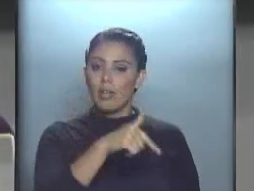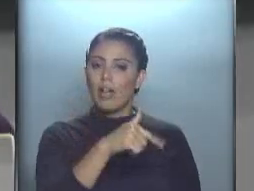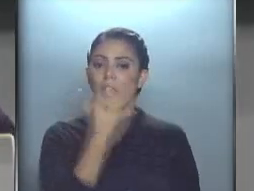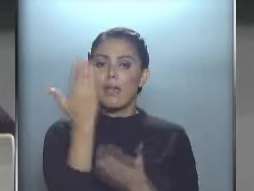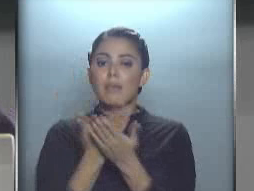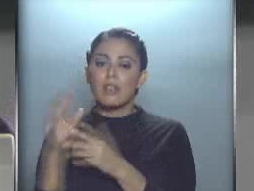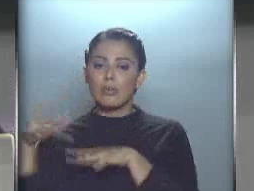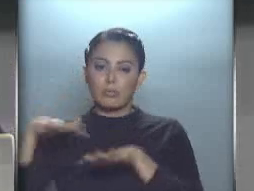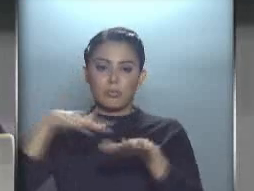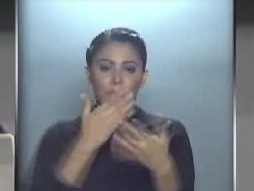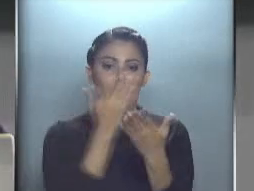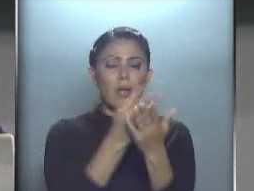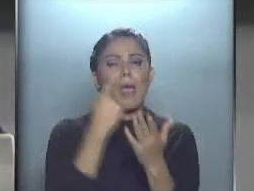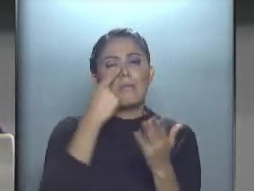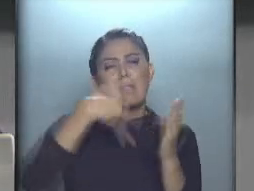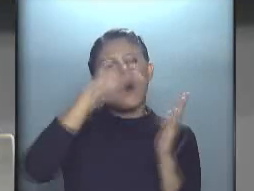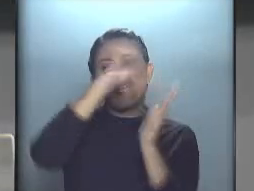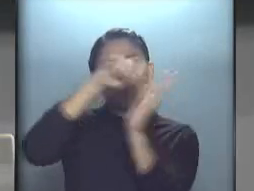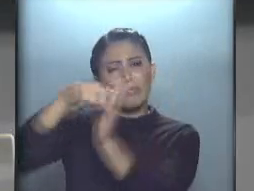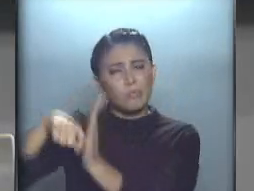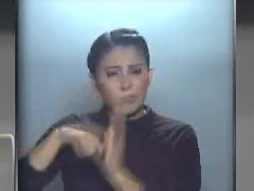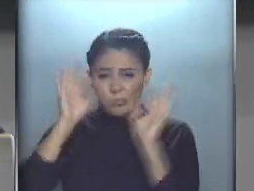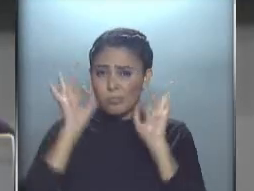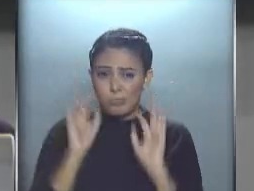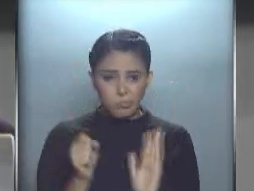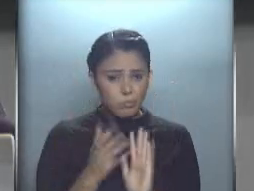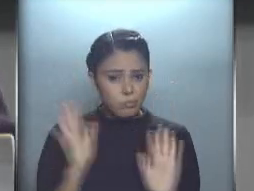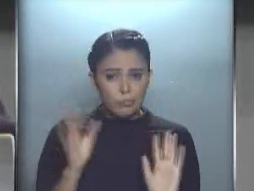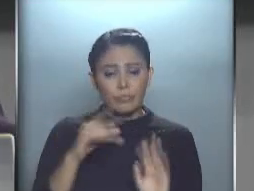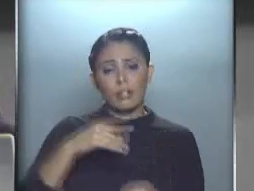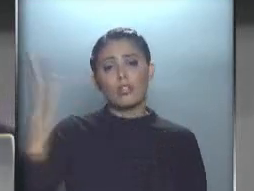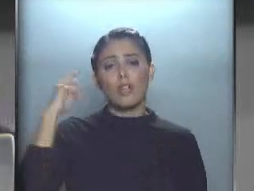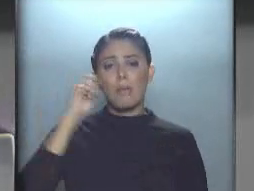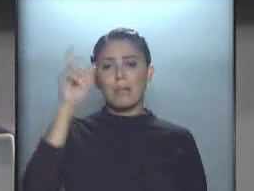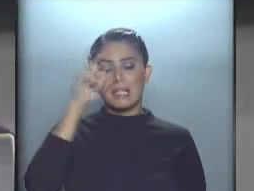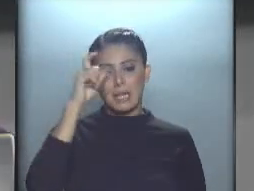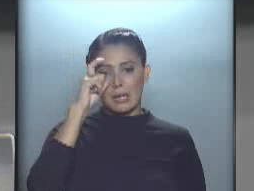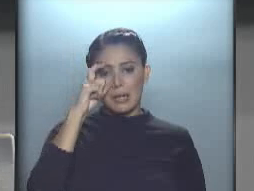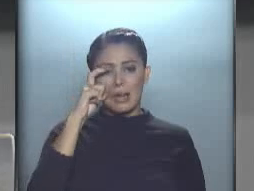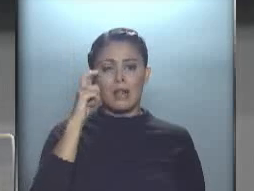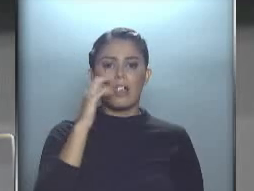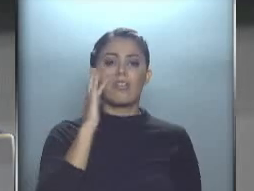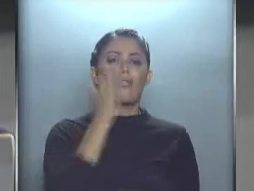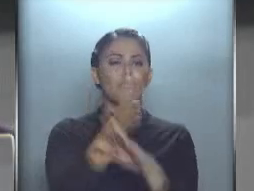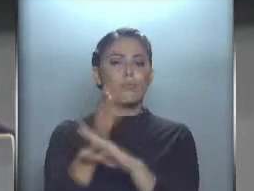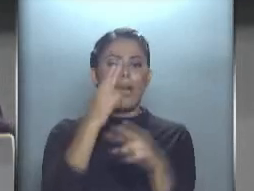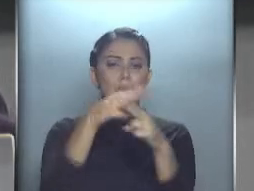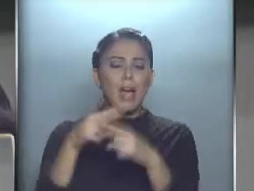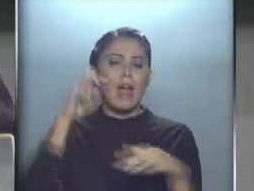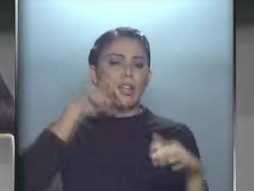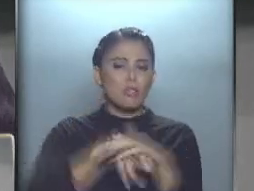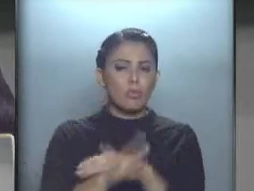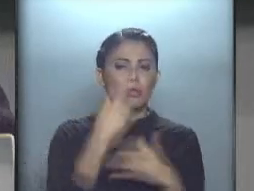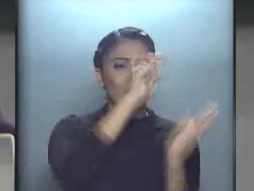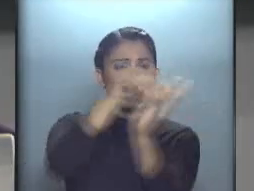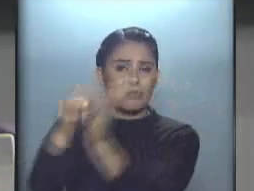petitorio con miles de firmas que estuvimos recabando durante todo el mes de enero en acciones de parqueadas, en los subtes,